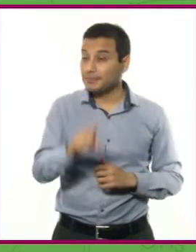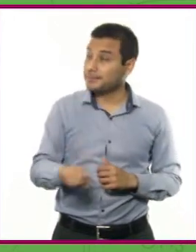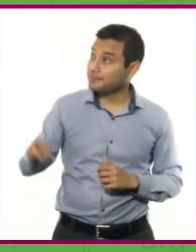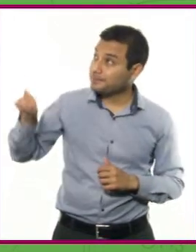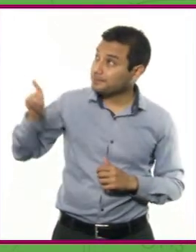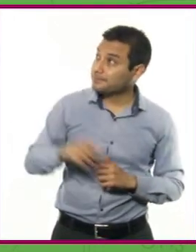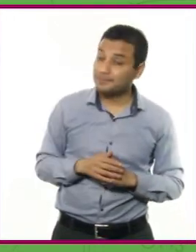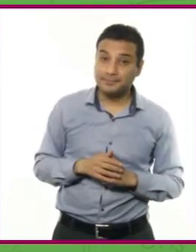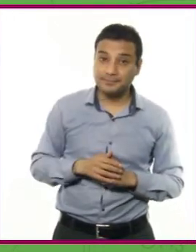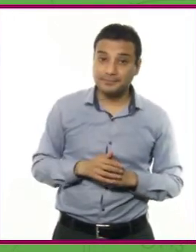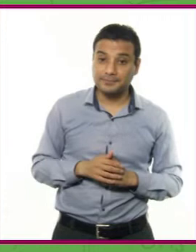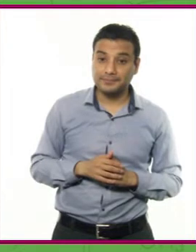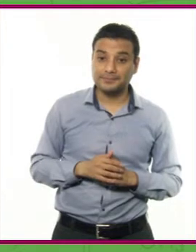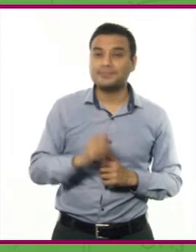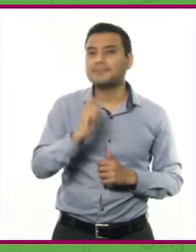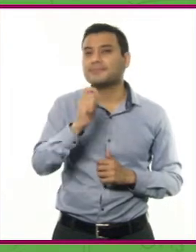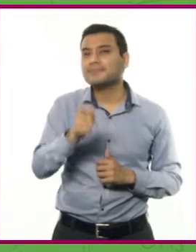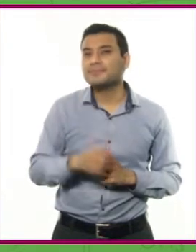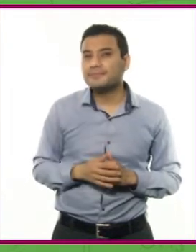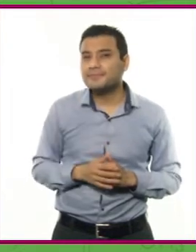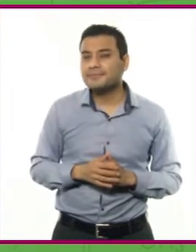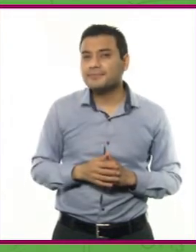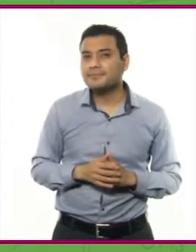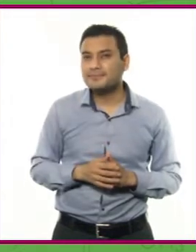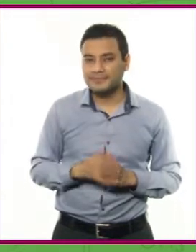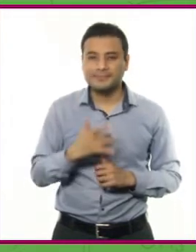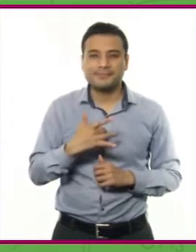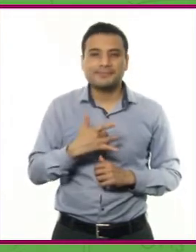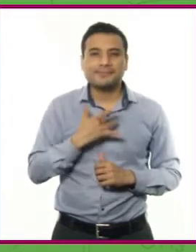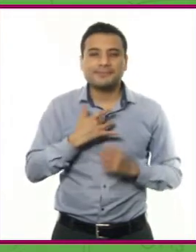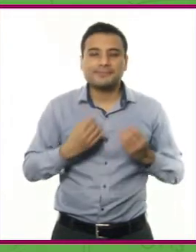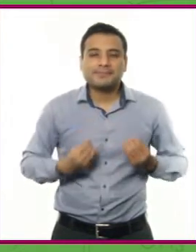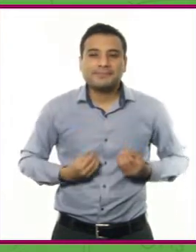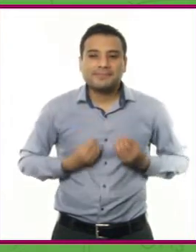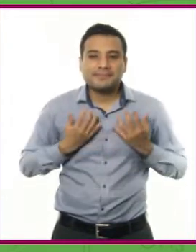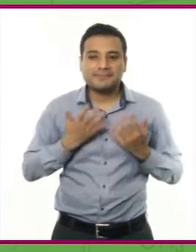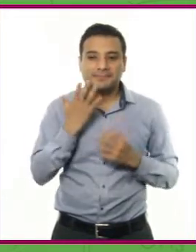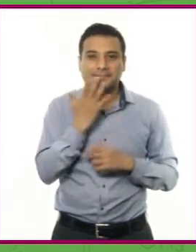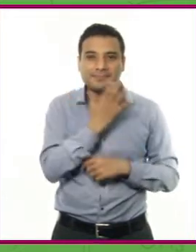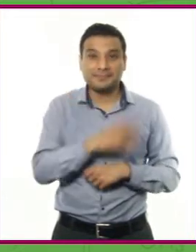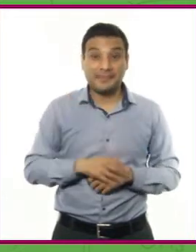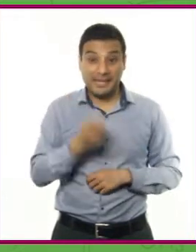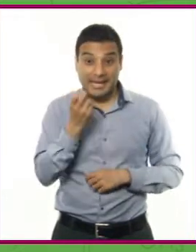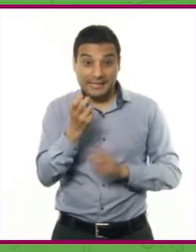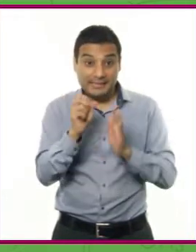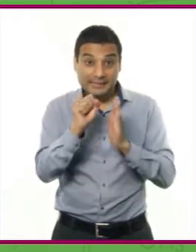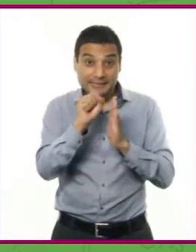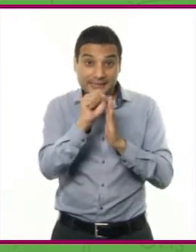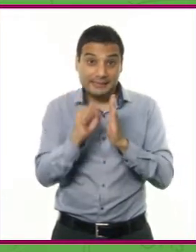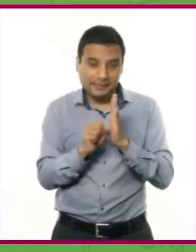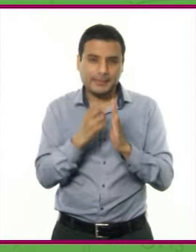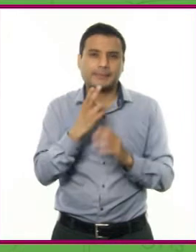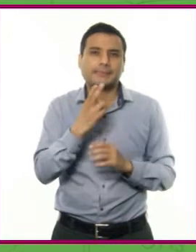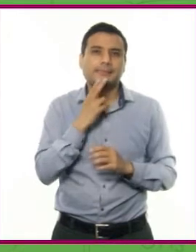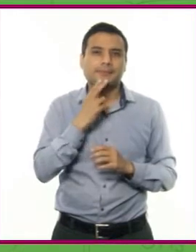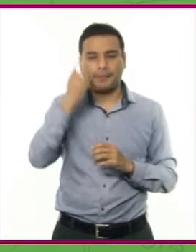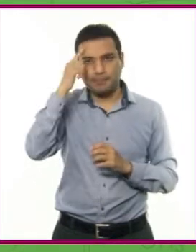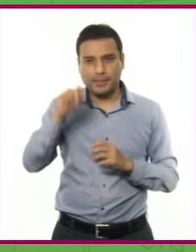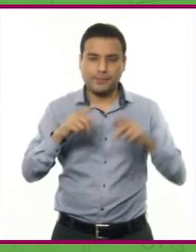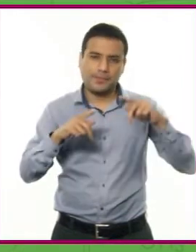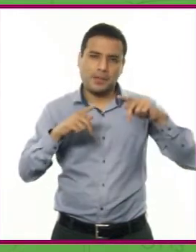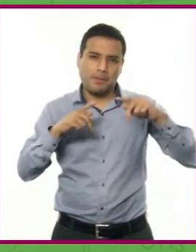límbico, donde se aloja el llamado circuito de recompensa del cerebro. Dicho sistema motiva al individuo a repetir